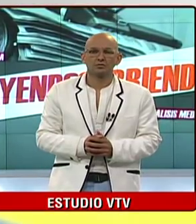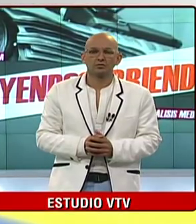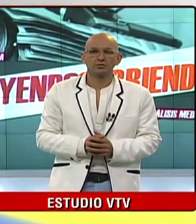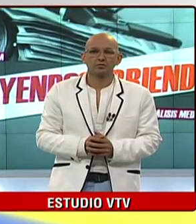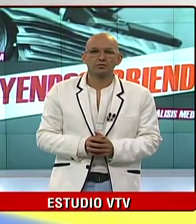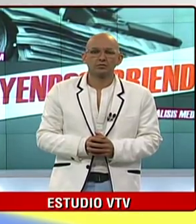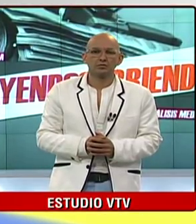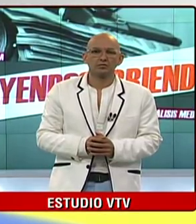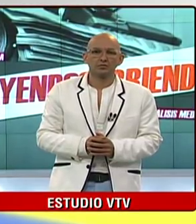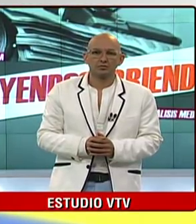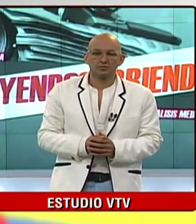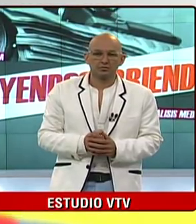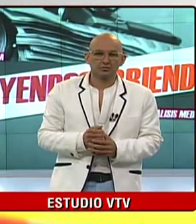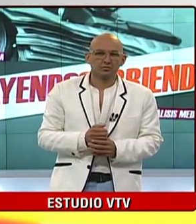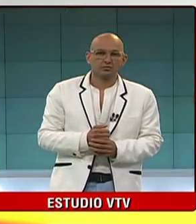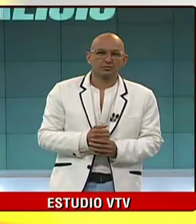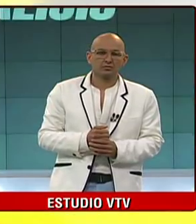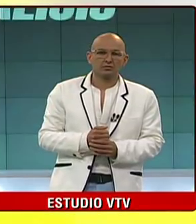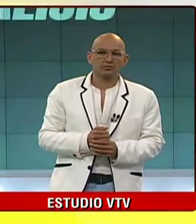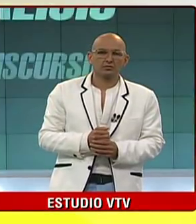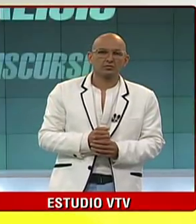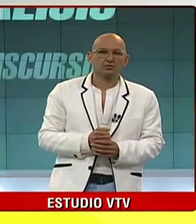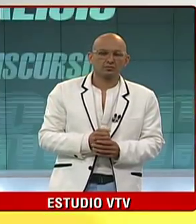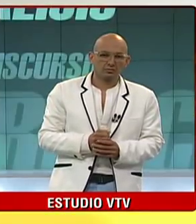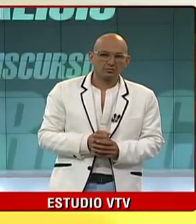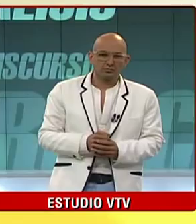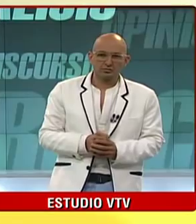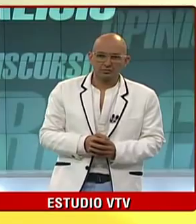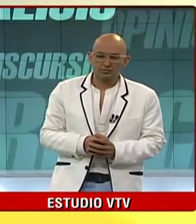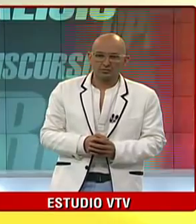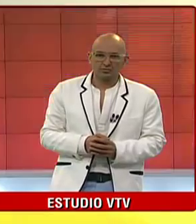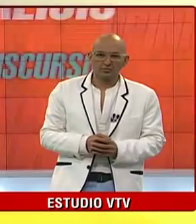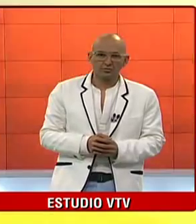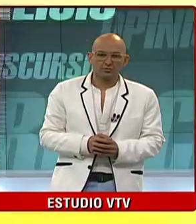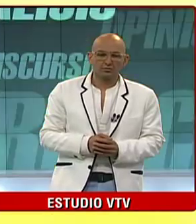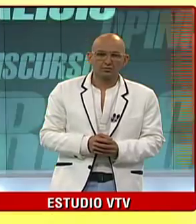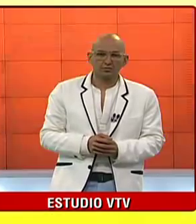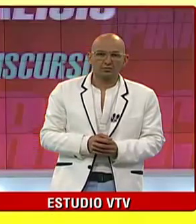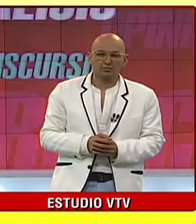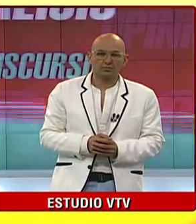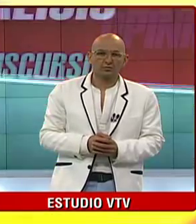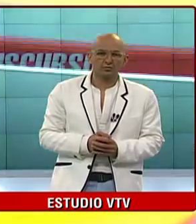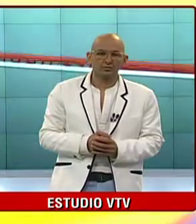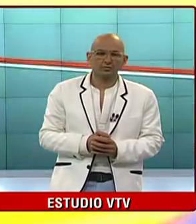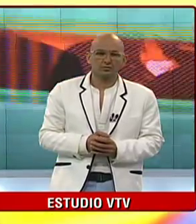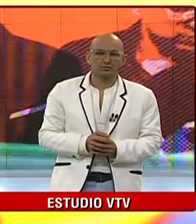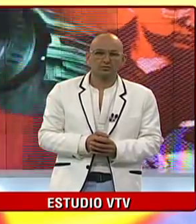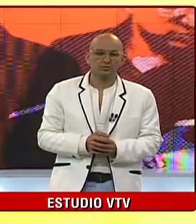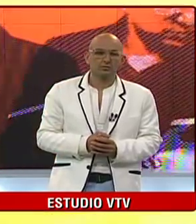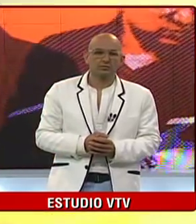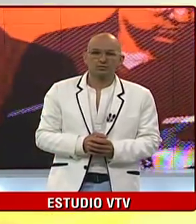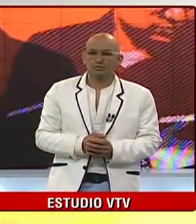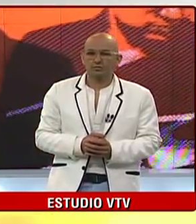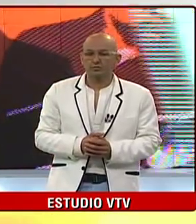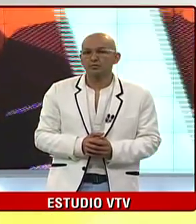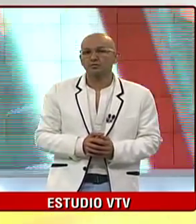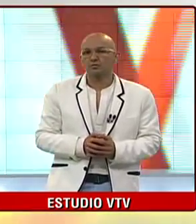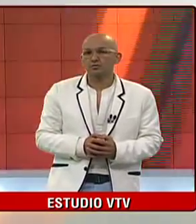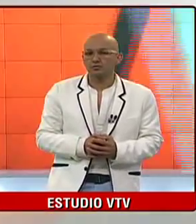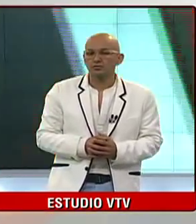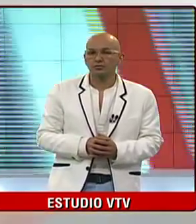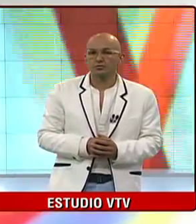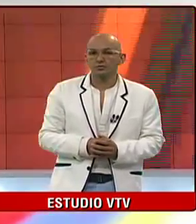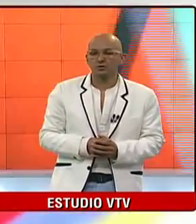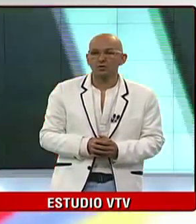junio, con padrón abierto, vamos a hacer elecciones por la base en todos los circuitos del país, en todos,